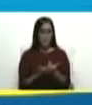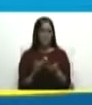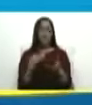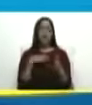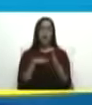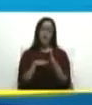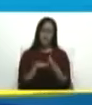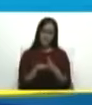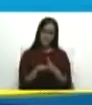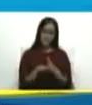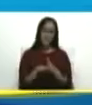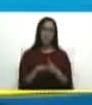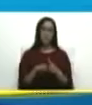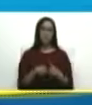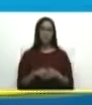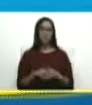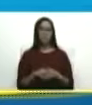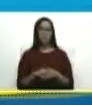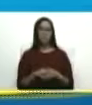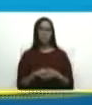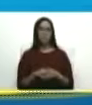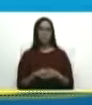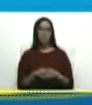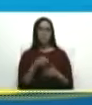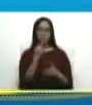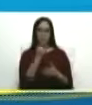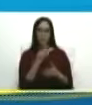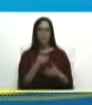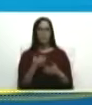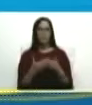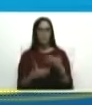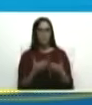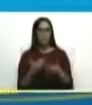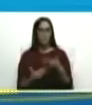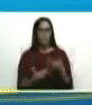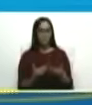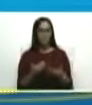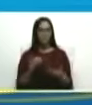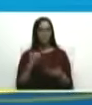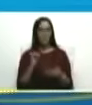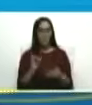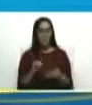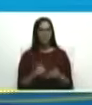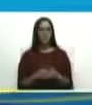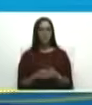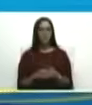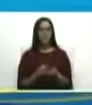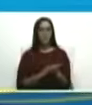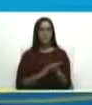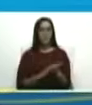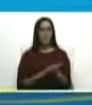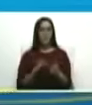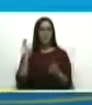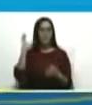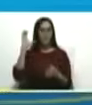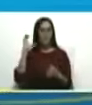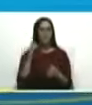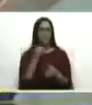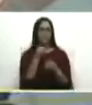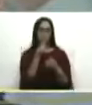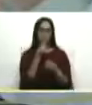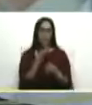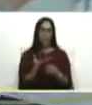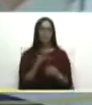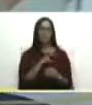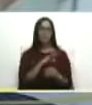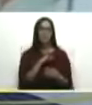avanzada que vamos logrando y, bueno, de los pasos que hay que dar para recuperar el estado de bienestar social,